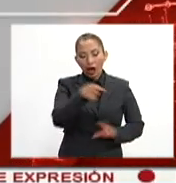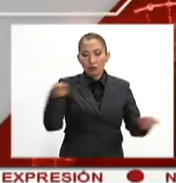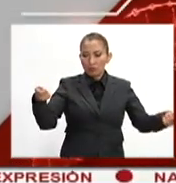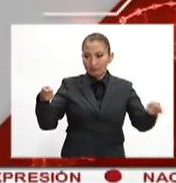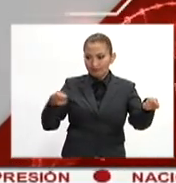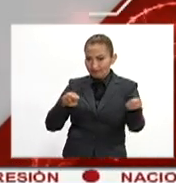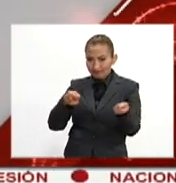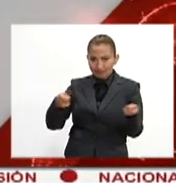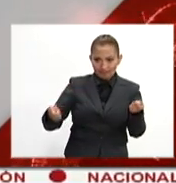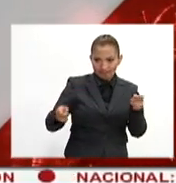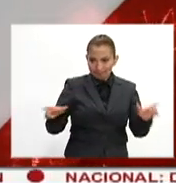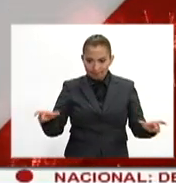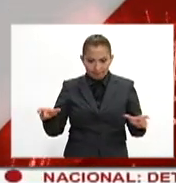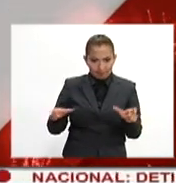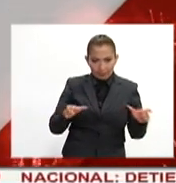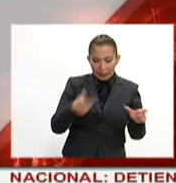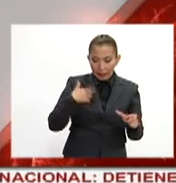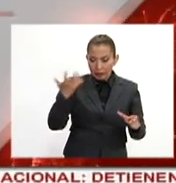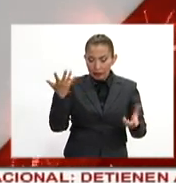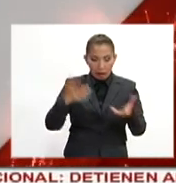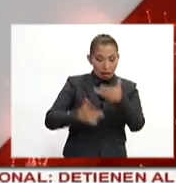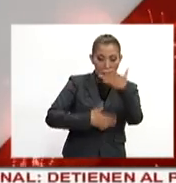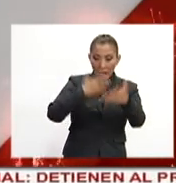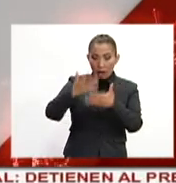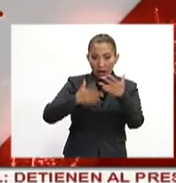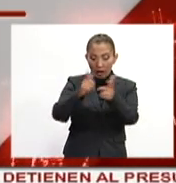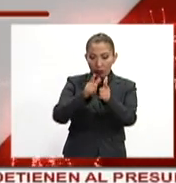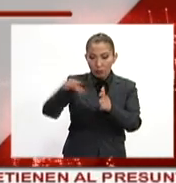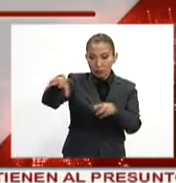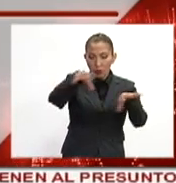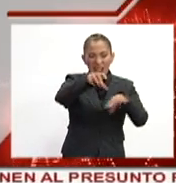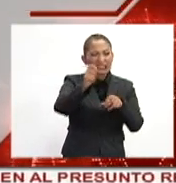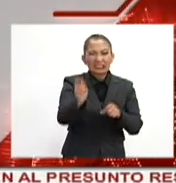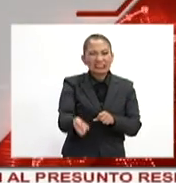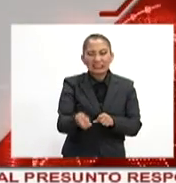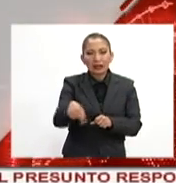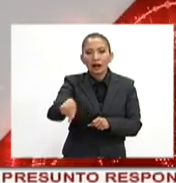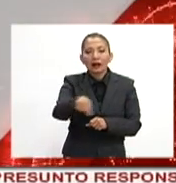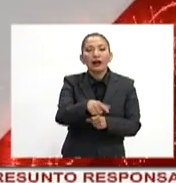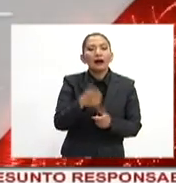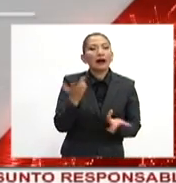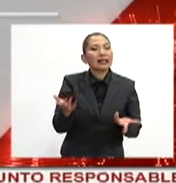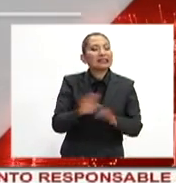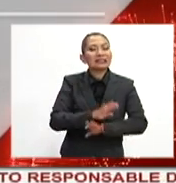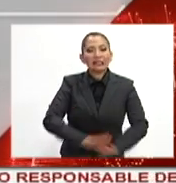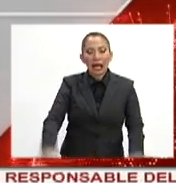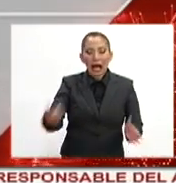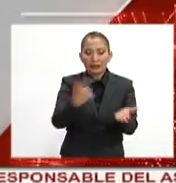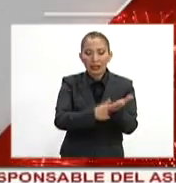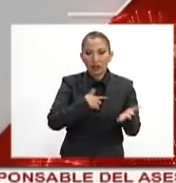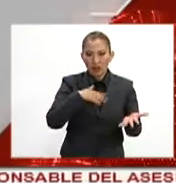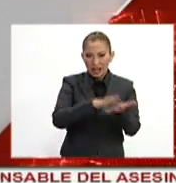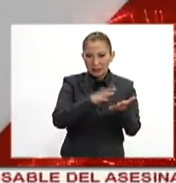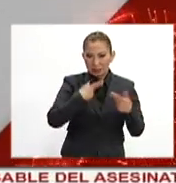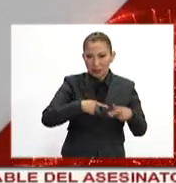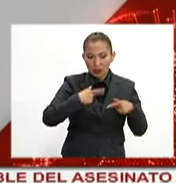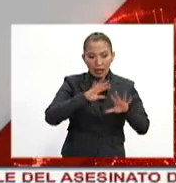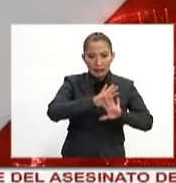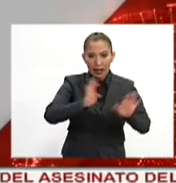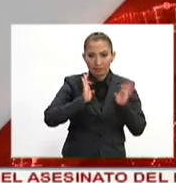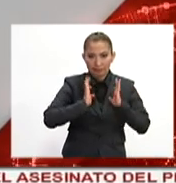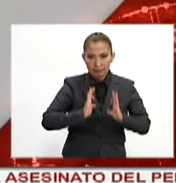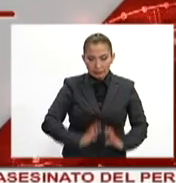contención y el control de los módulos. ¿Esto qué significa? Que ya los internos están